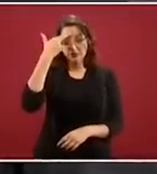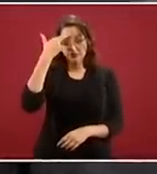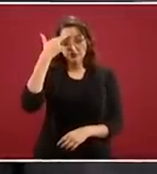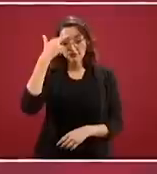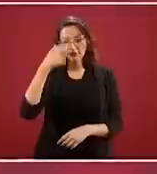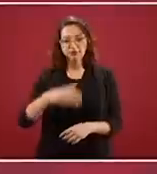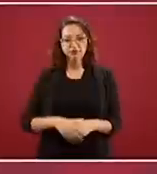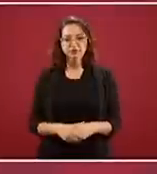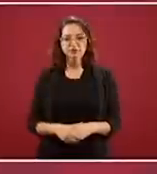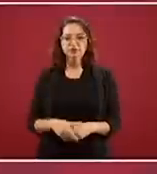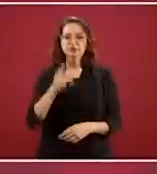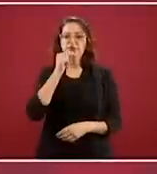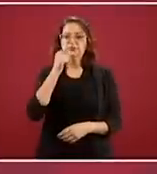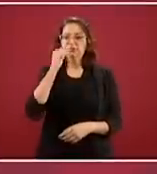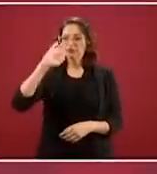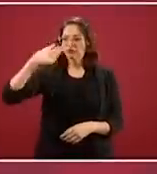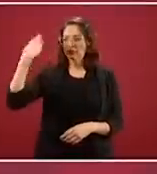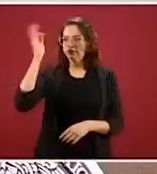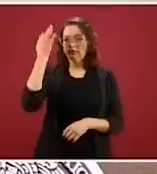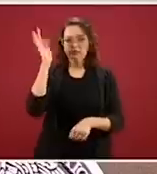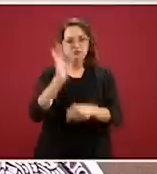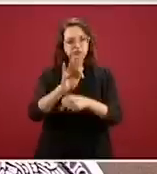cómo defendían a la Policía Federal?